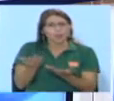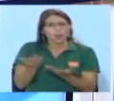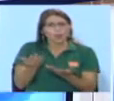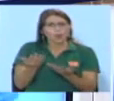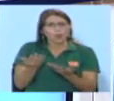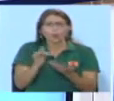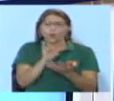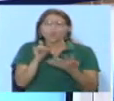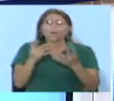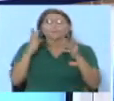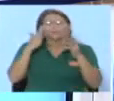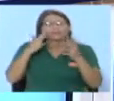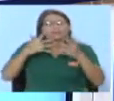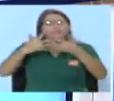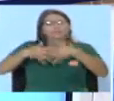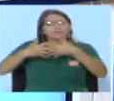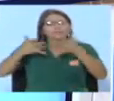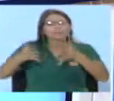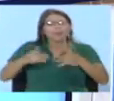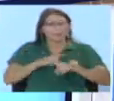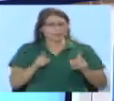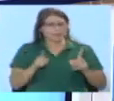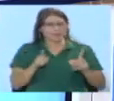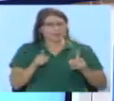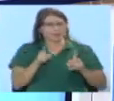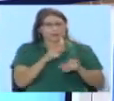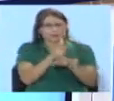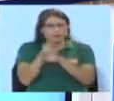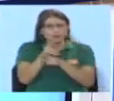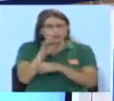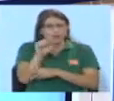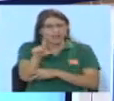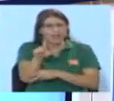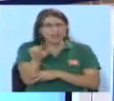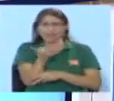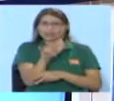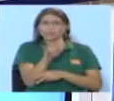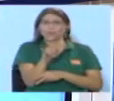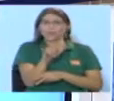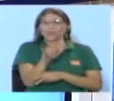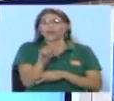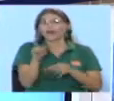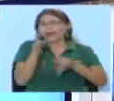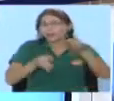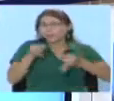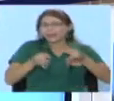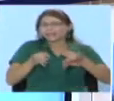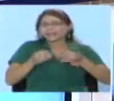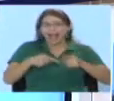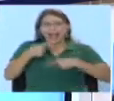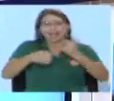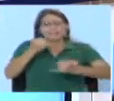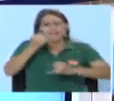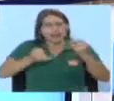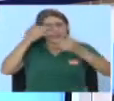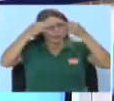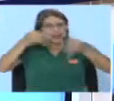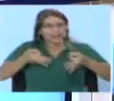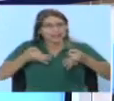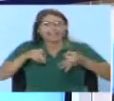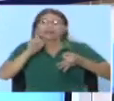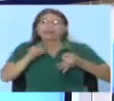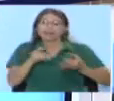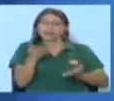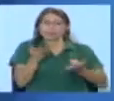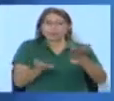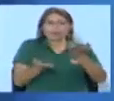realidad, porque es el que finalmente es como la figura del juez. Es el que finalmente va a tomar una decisión en el que tiene que haber un balance pro usuario. Claro. ¿Qué es lo que